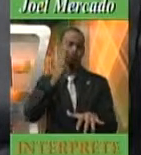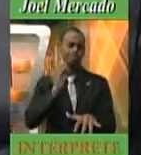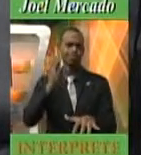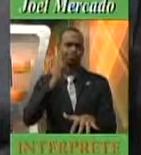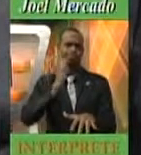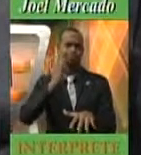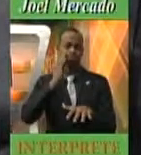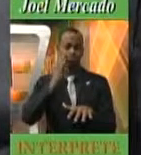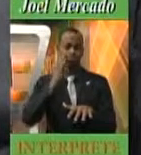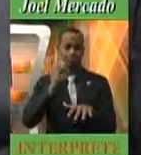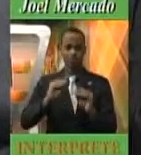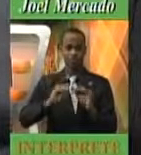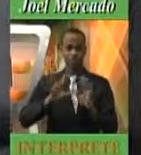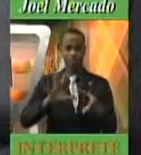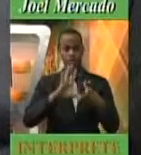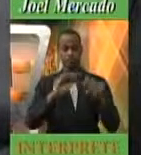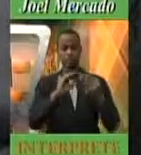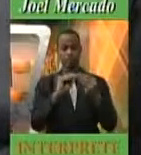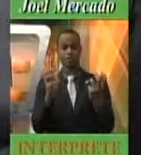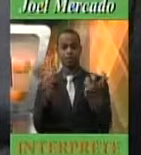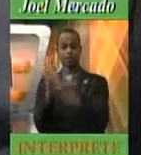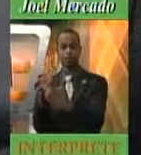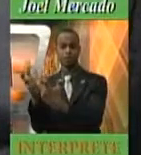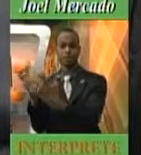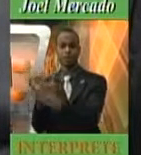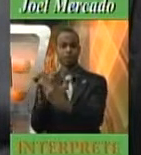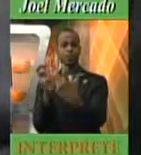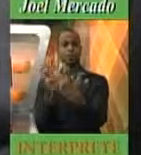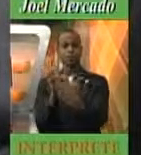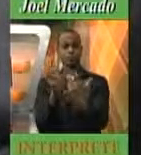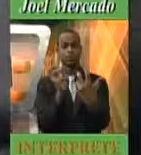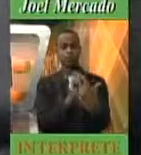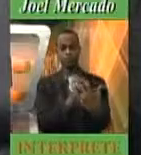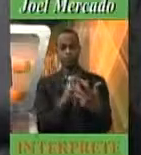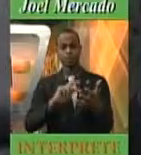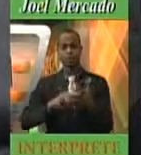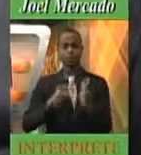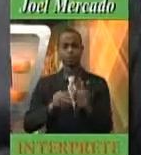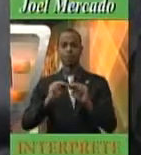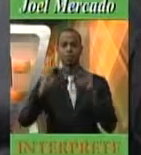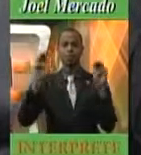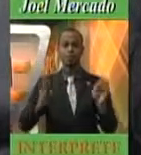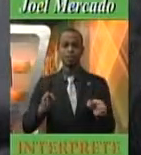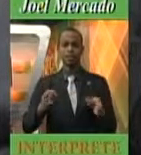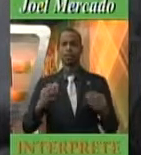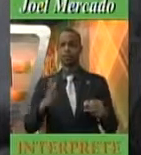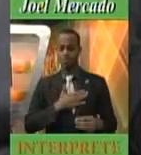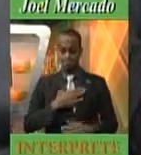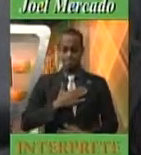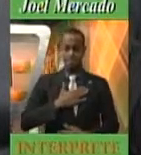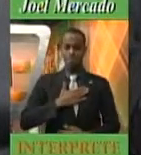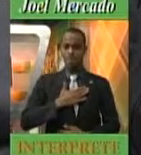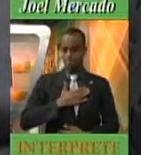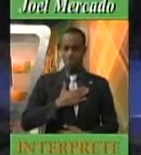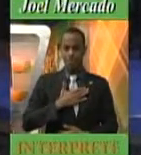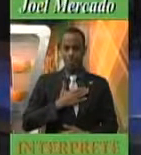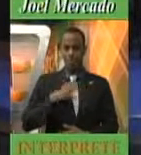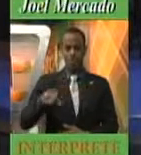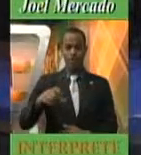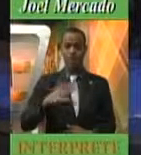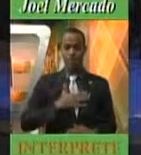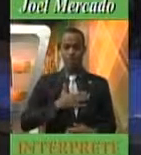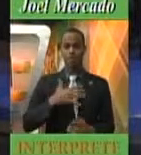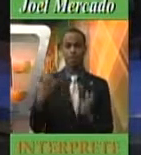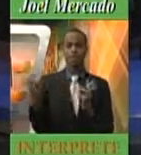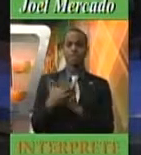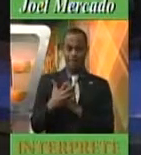diciendo es transversal, entonces tiene que ver con todos los ministerios, tiene que ver conmigo. O sea, tiene que ver conmigo